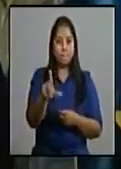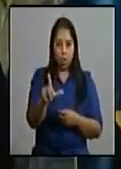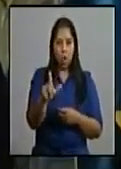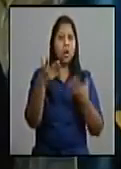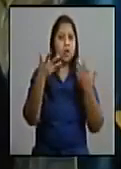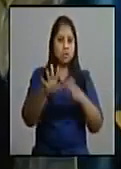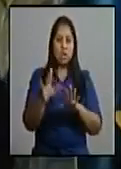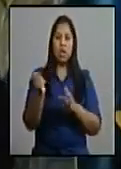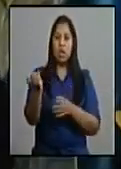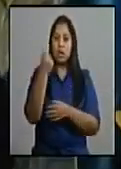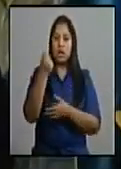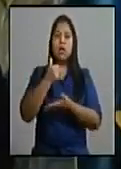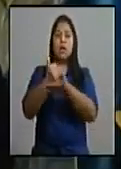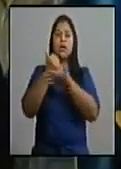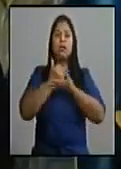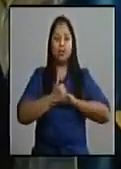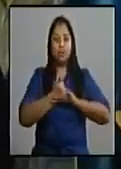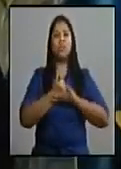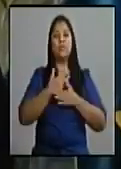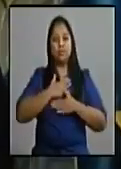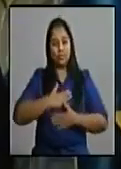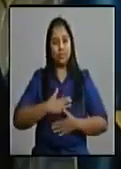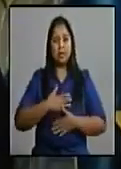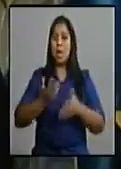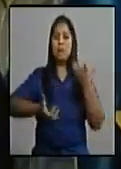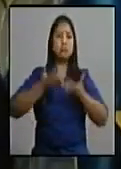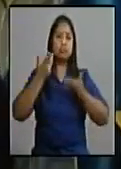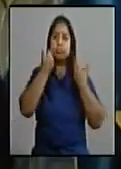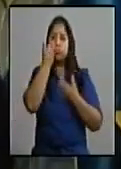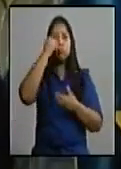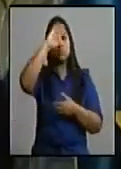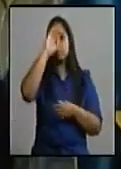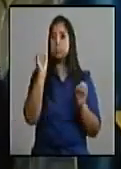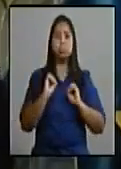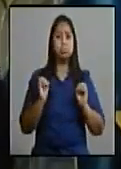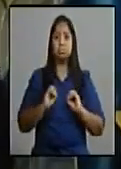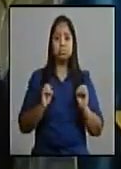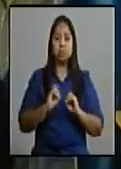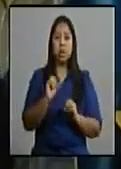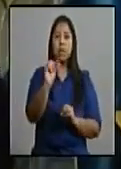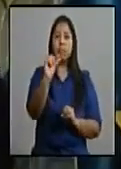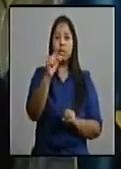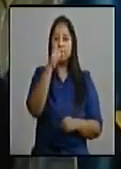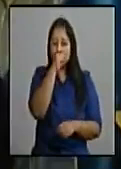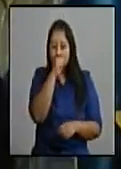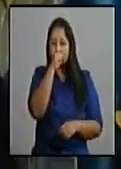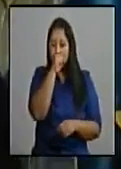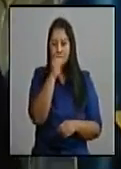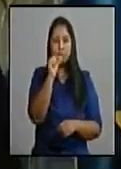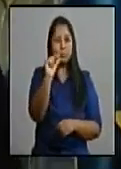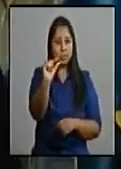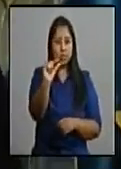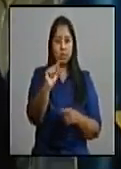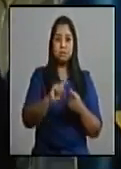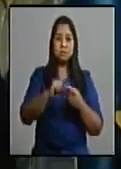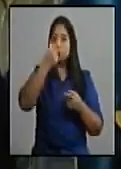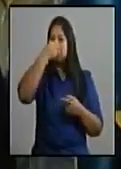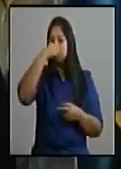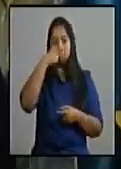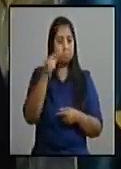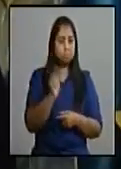generar un gran alivio. No tengo fiebre, tengo un poco de tos, no tengo